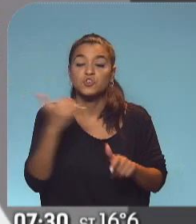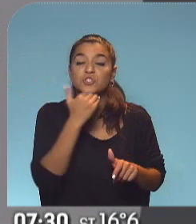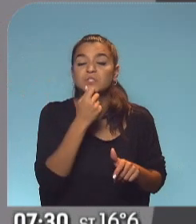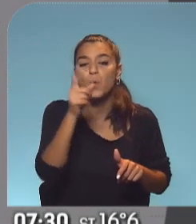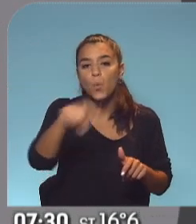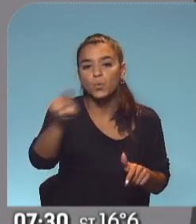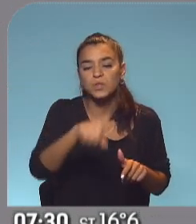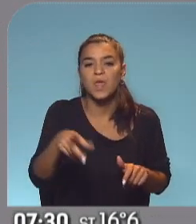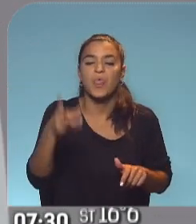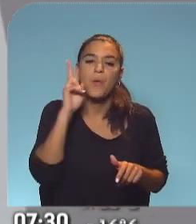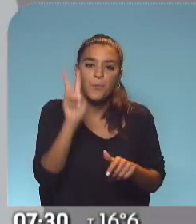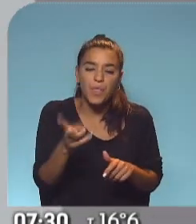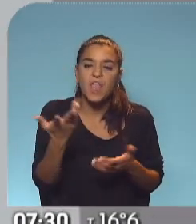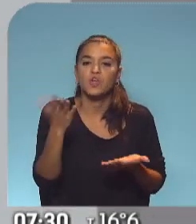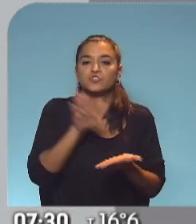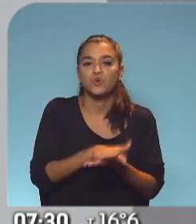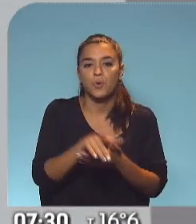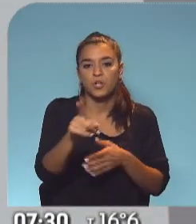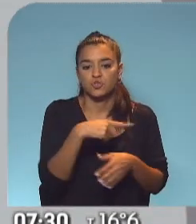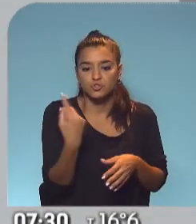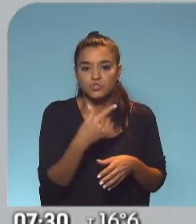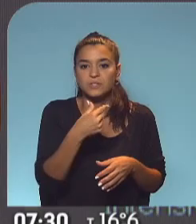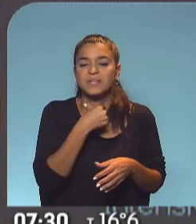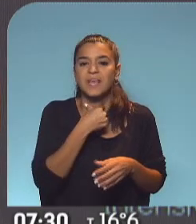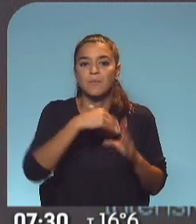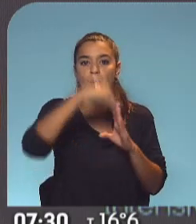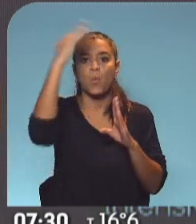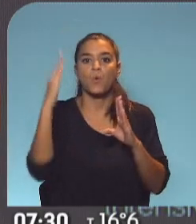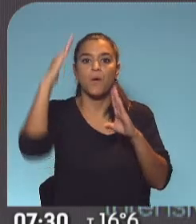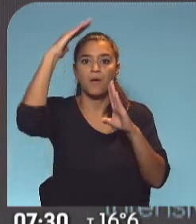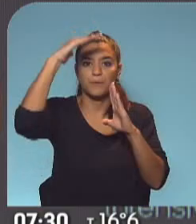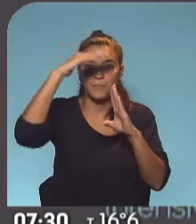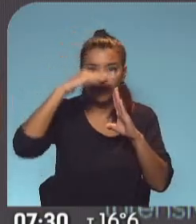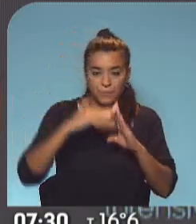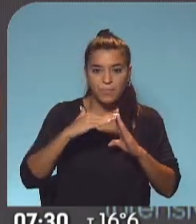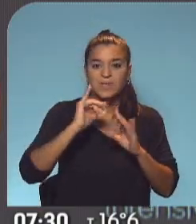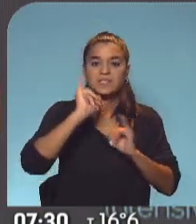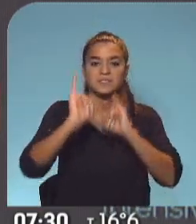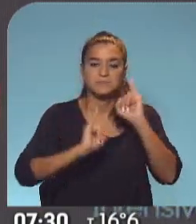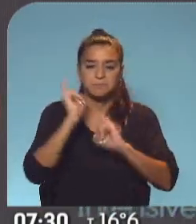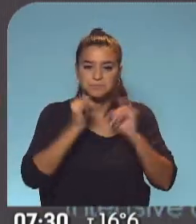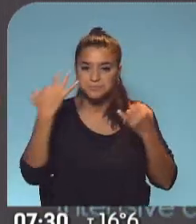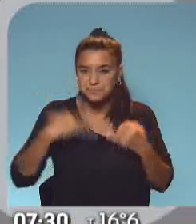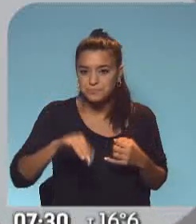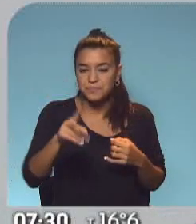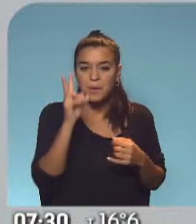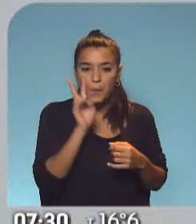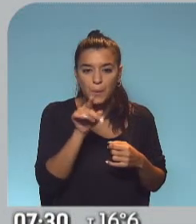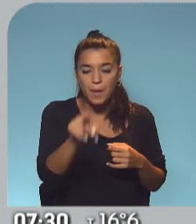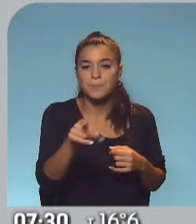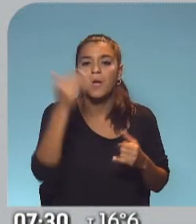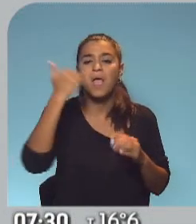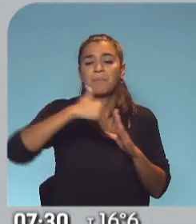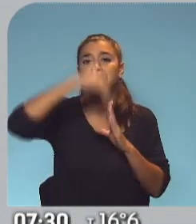seguramente habrán escuchado hablar de que estamos tratando de achatar la curva. Bueno, aquí se explica perfectamente porque allí vemos que hay